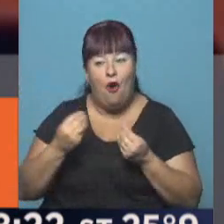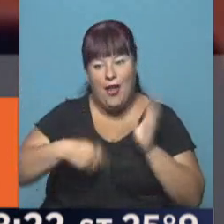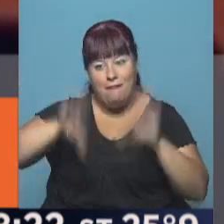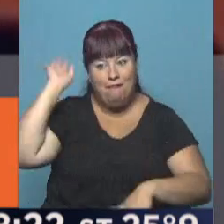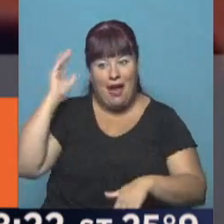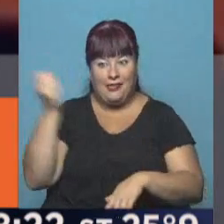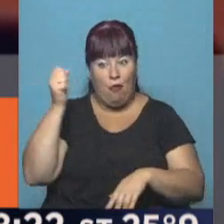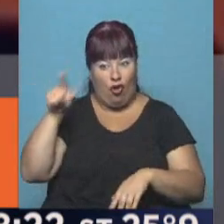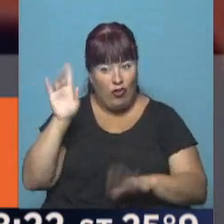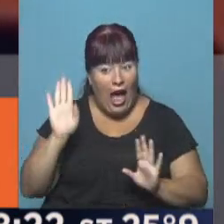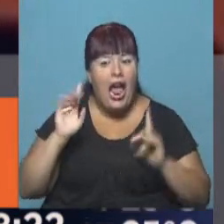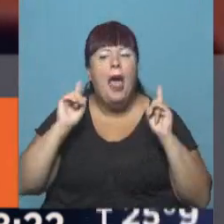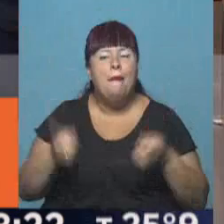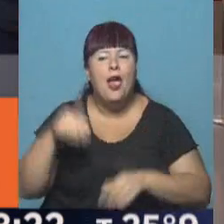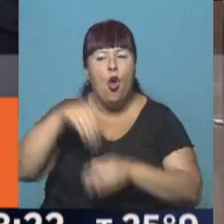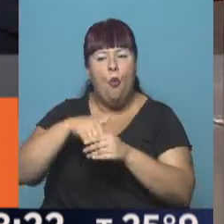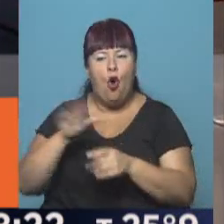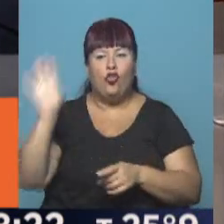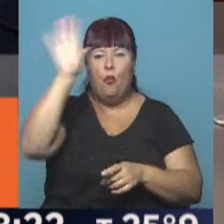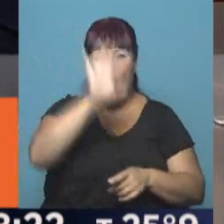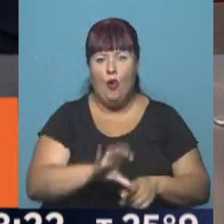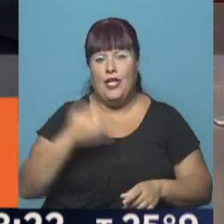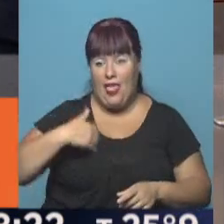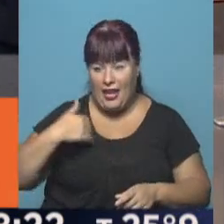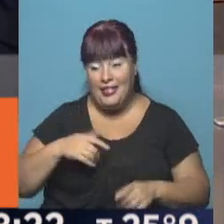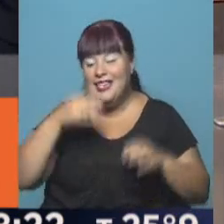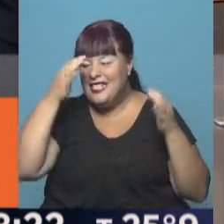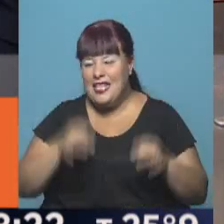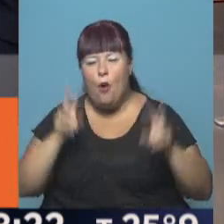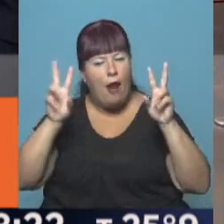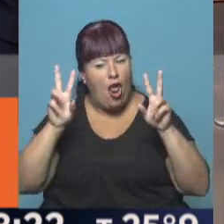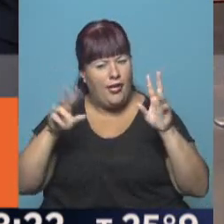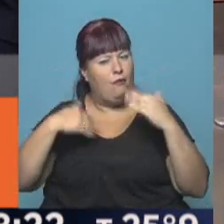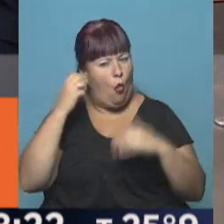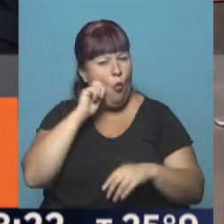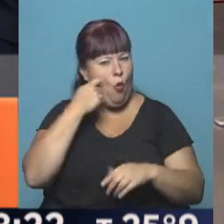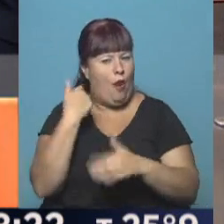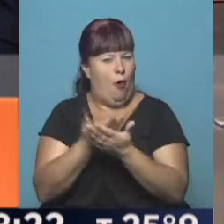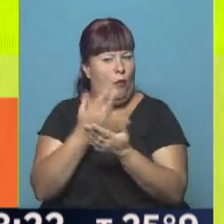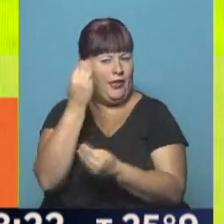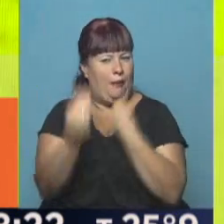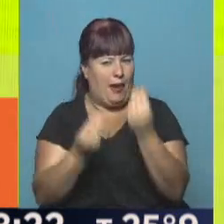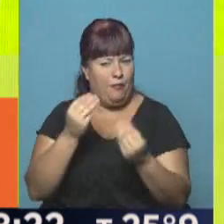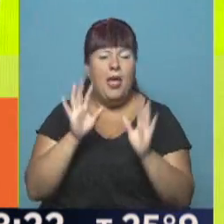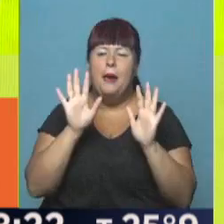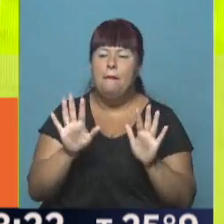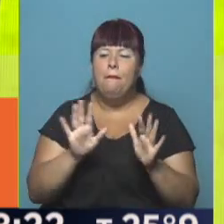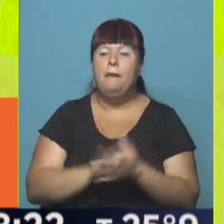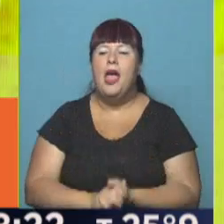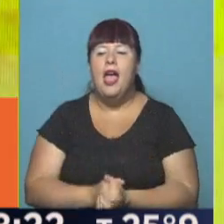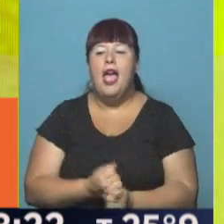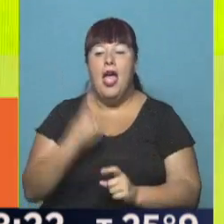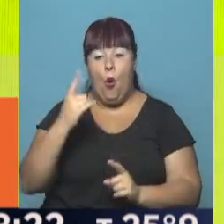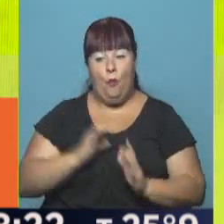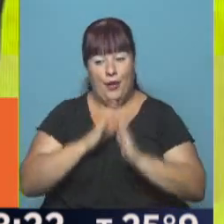mayor envergadura, pero también se eligen el resto de las provincias del país y seguramente el peronismo va a tener muy buenas ofertas electorales. A ver, fue un